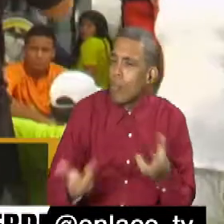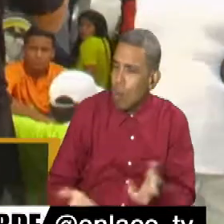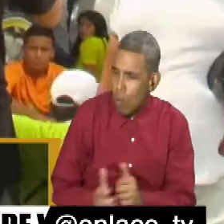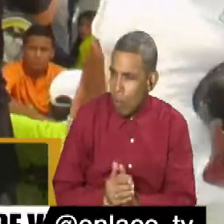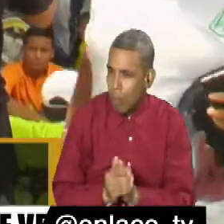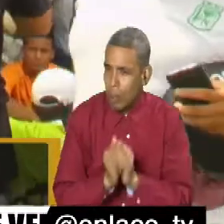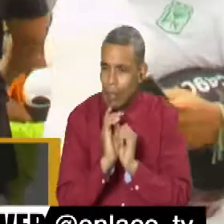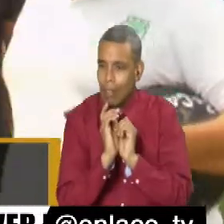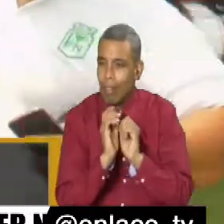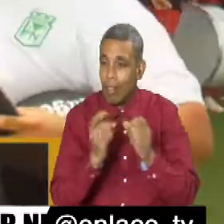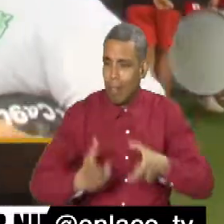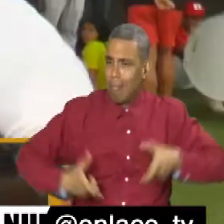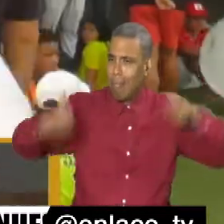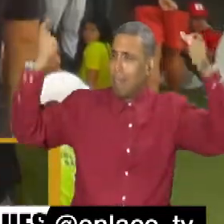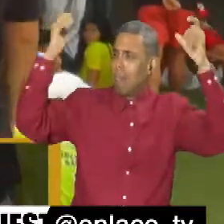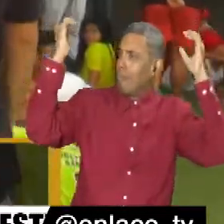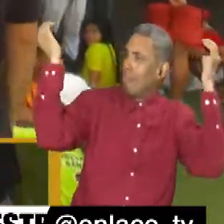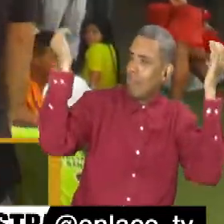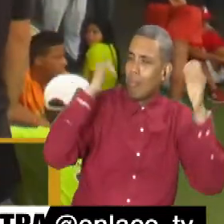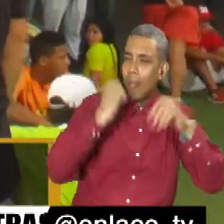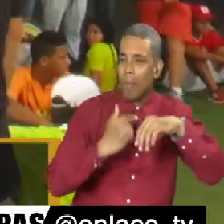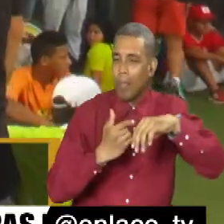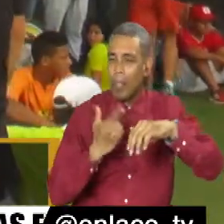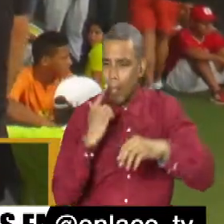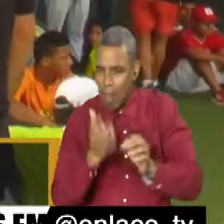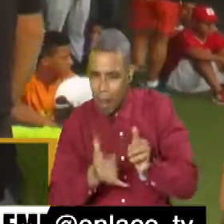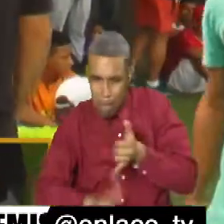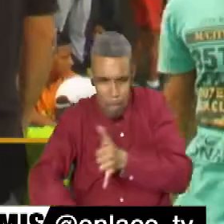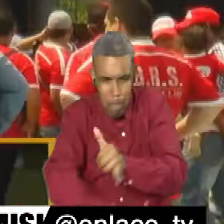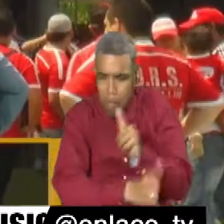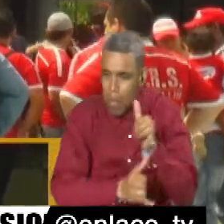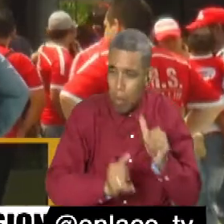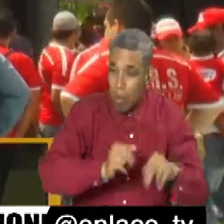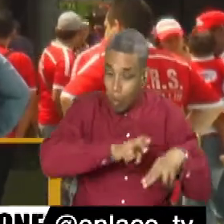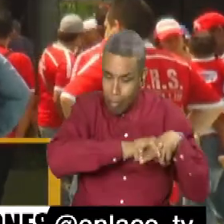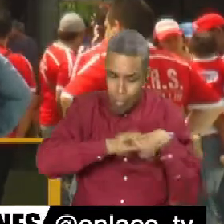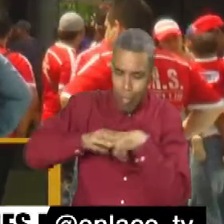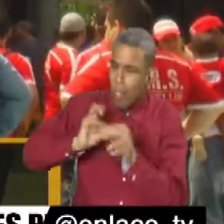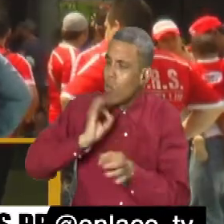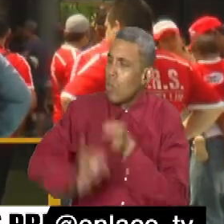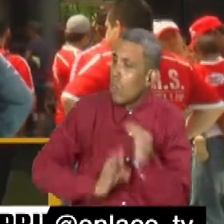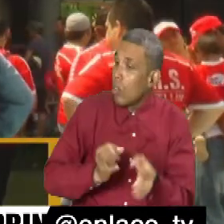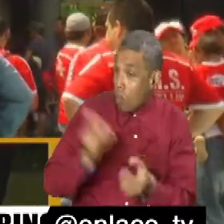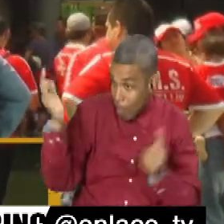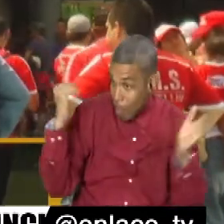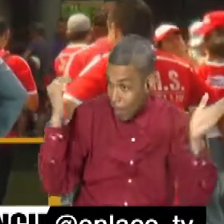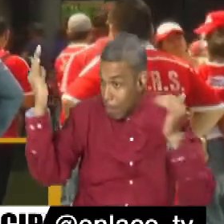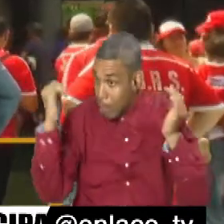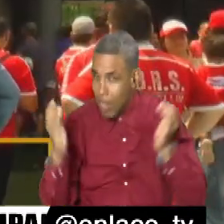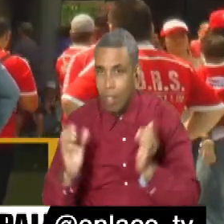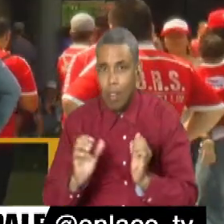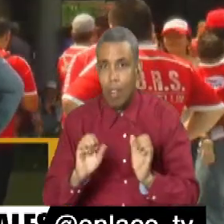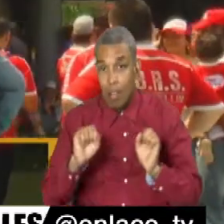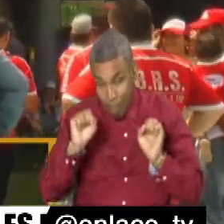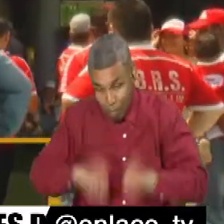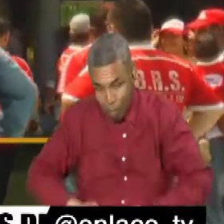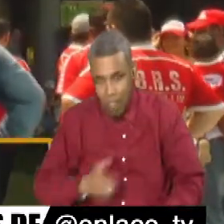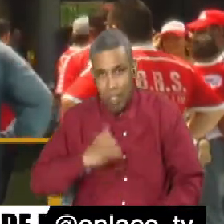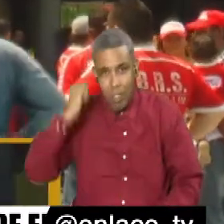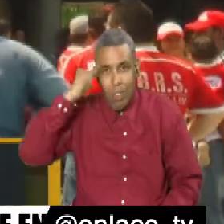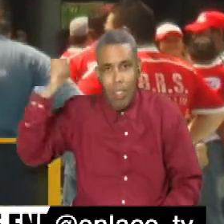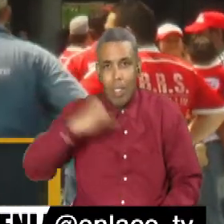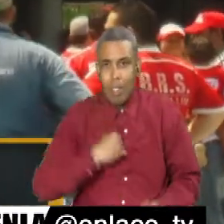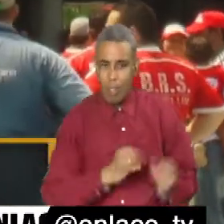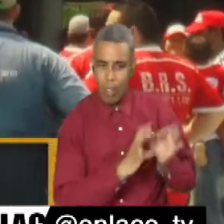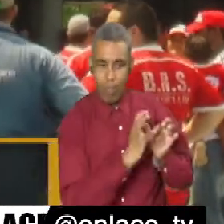la silletería, de poderlos capacitar a ellos, de abrirles espacio. Eso es lo que estamos haciendo hoy. Le estamos entregando una instrumental con la Policía Nacional